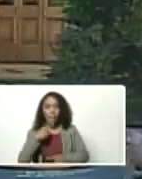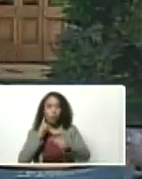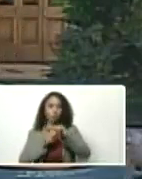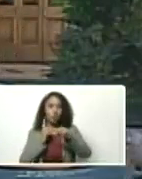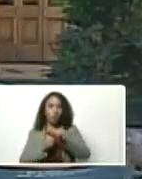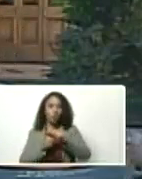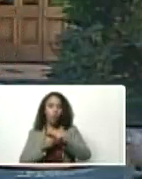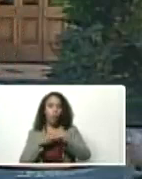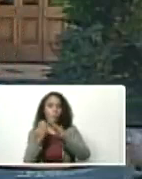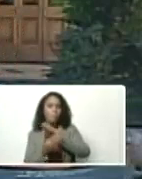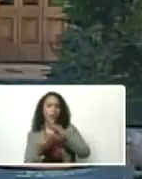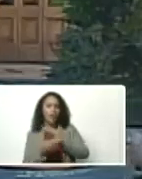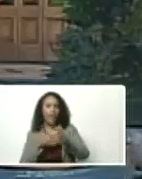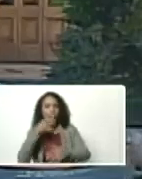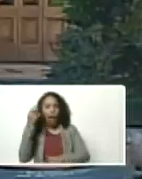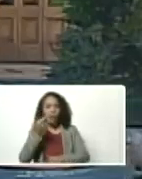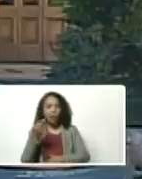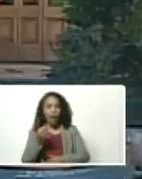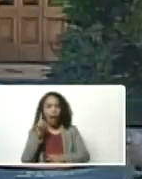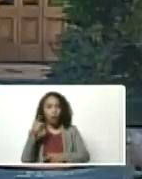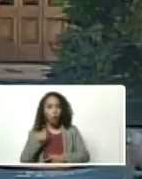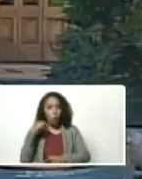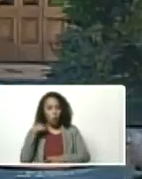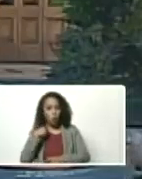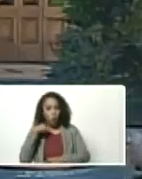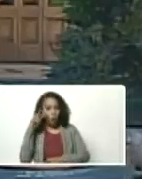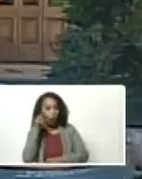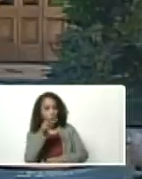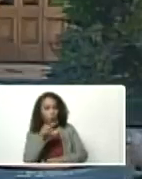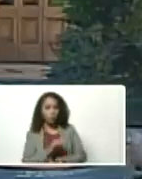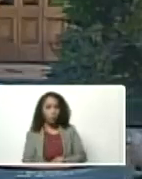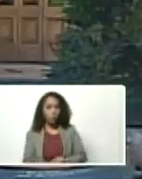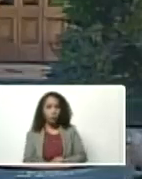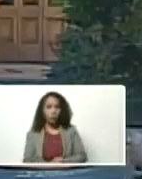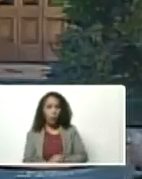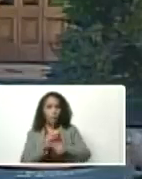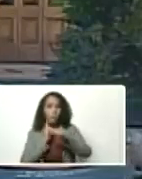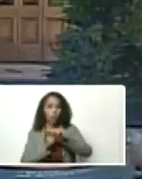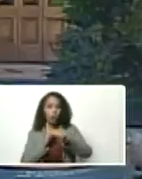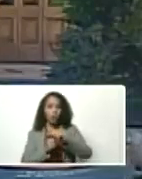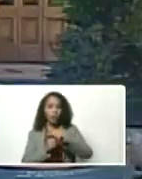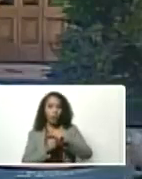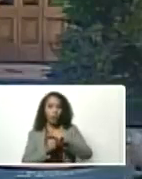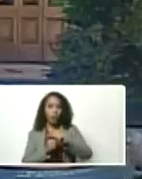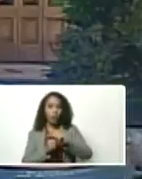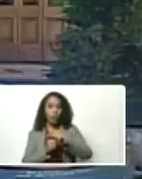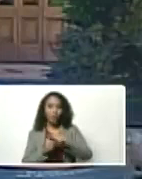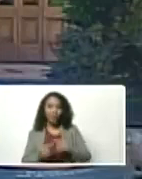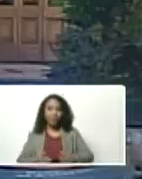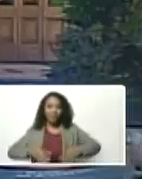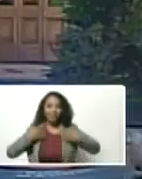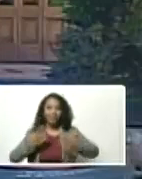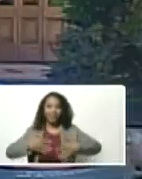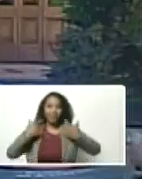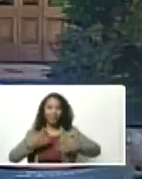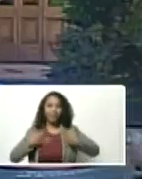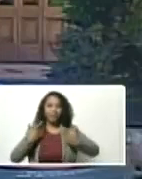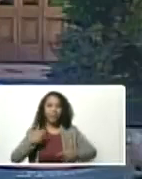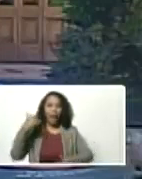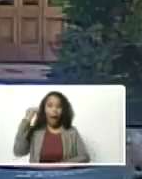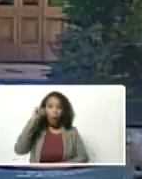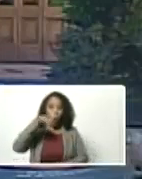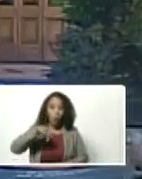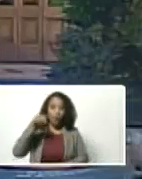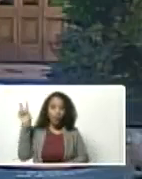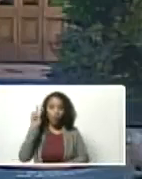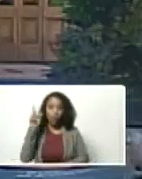Mi optimismo se basa en la realidad, en lo que estoy viendo, en el optimismo y el ánimo que tienen hoy los